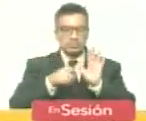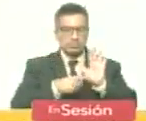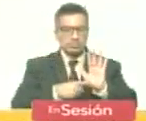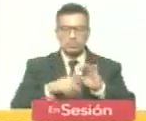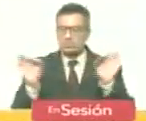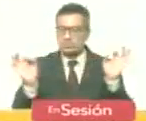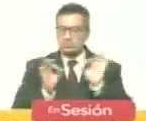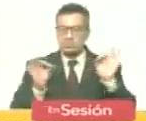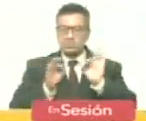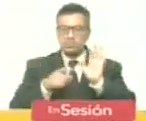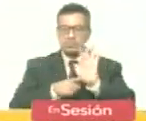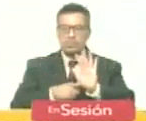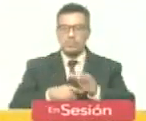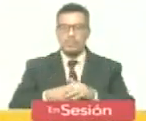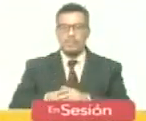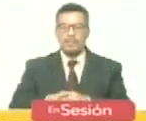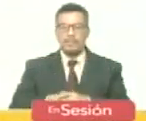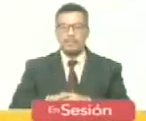nada.